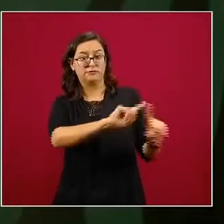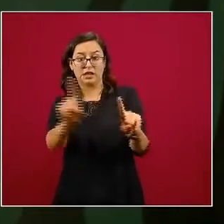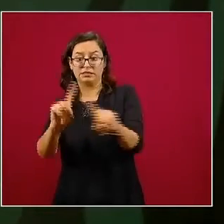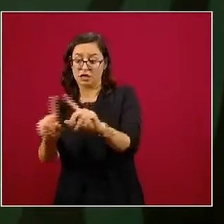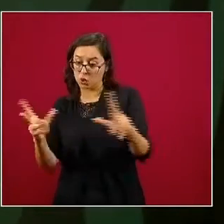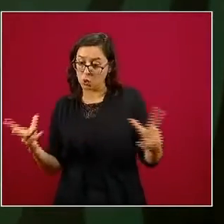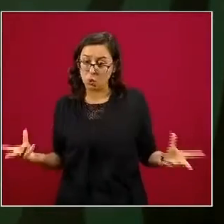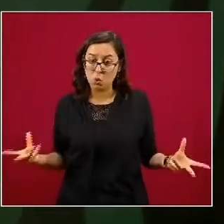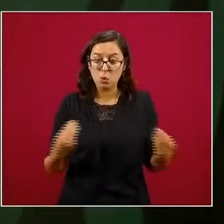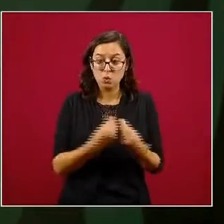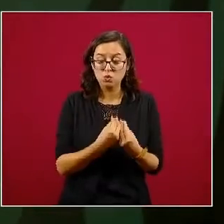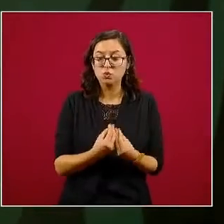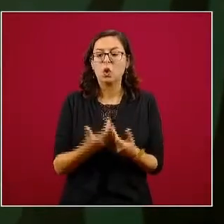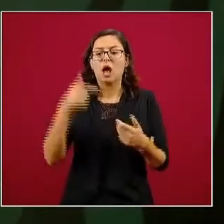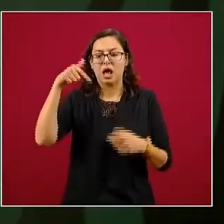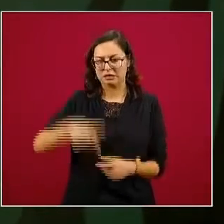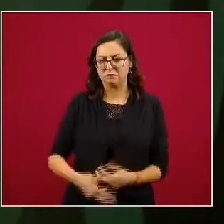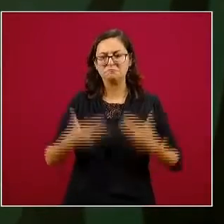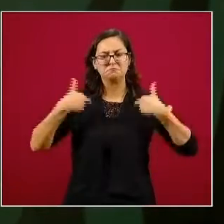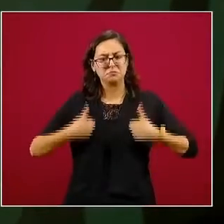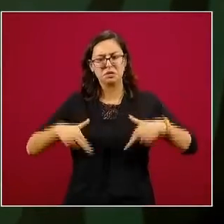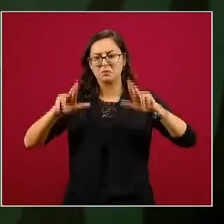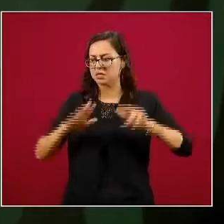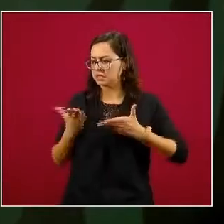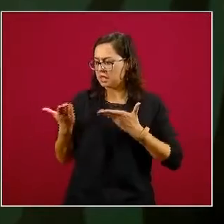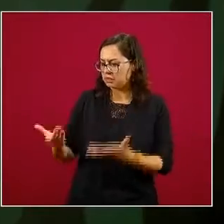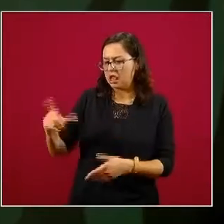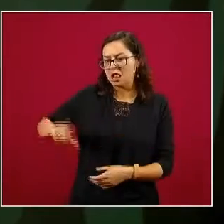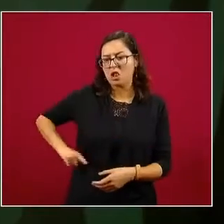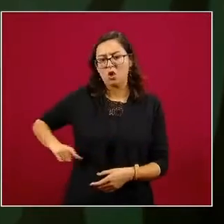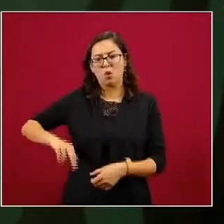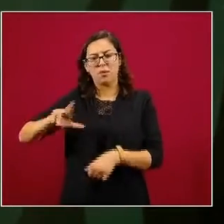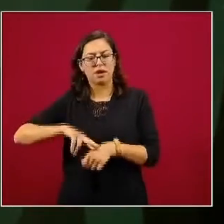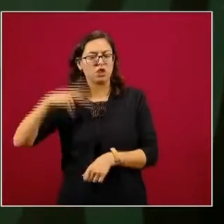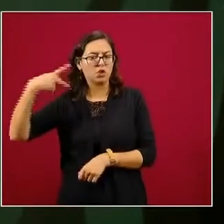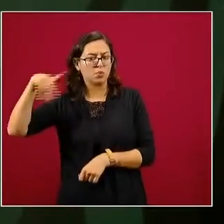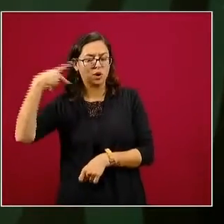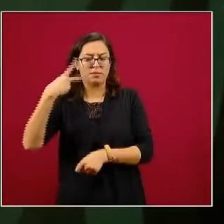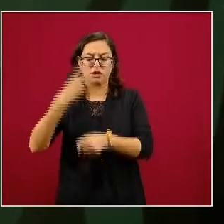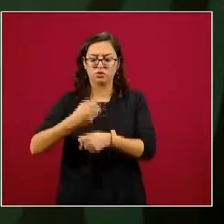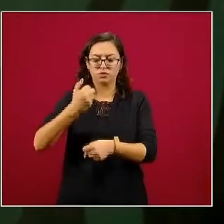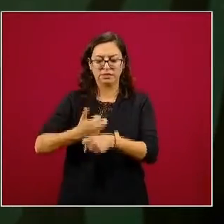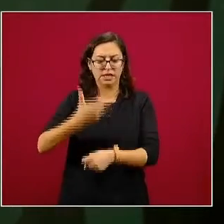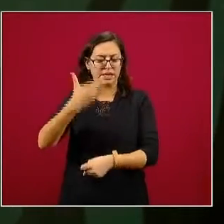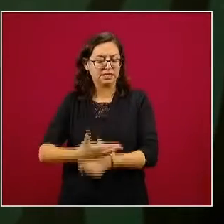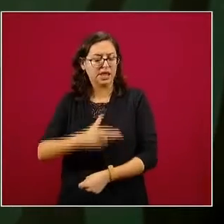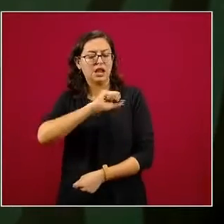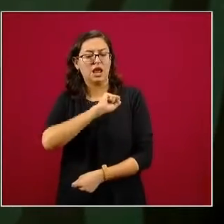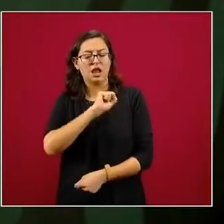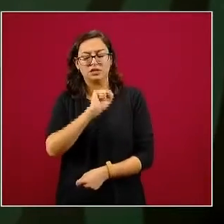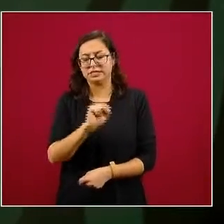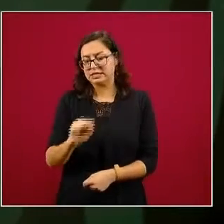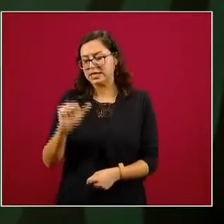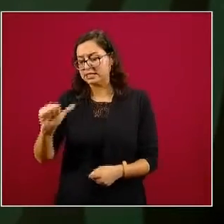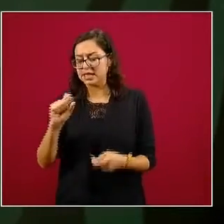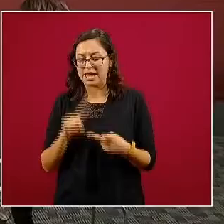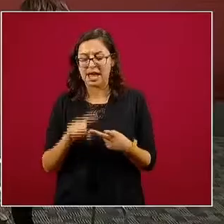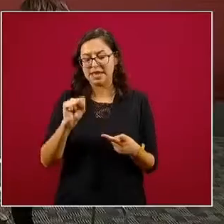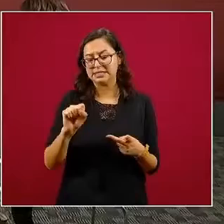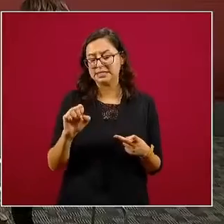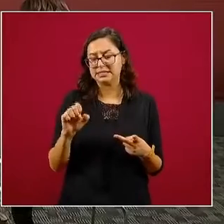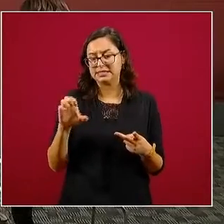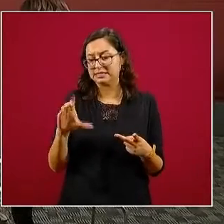la comunidad contribuye al cuidado del todo y no solamente de los individuos. La siguiente,